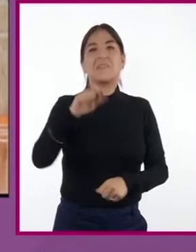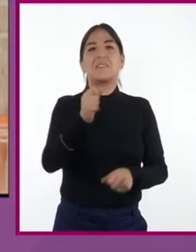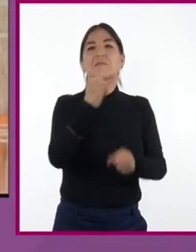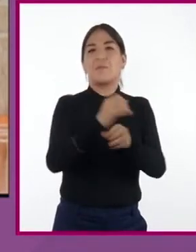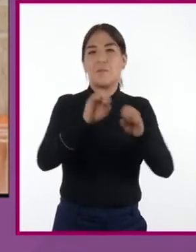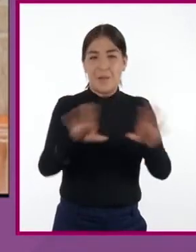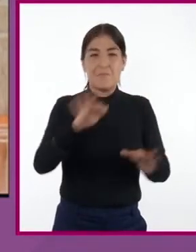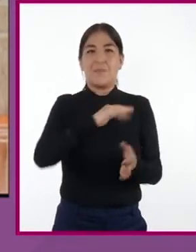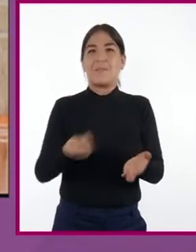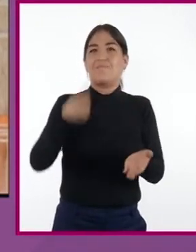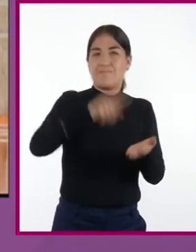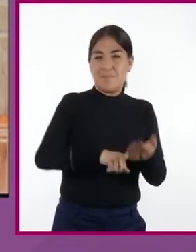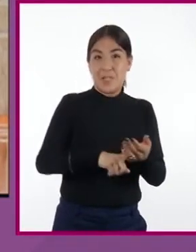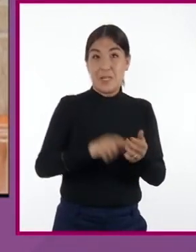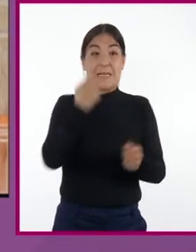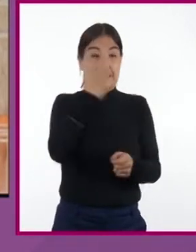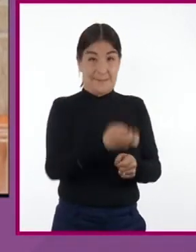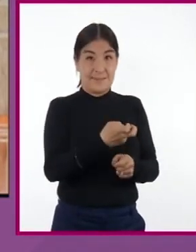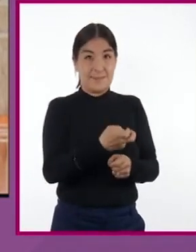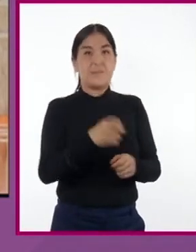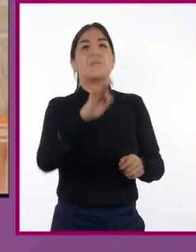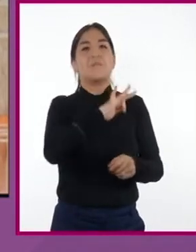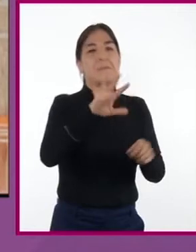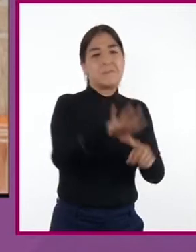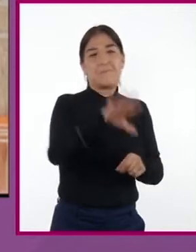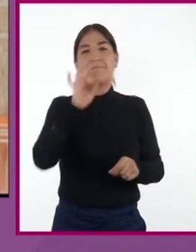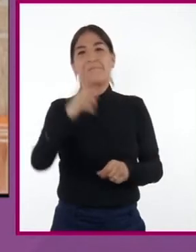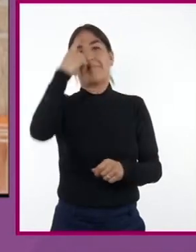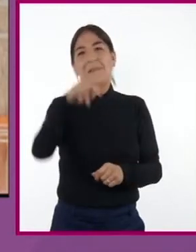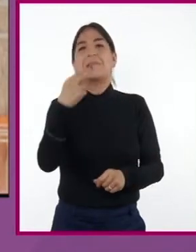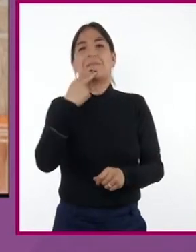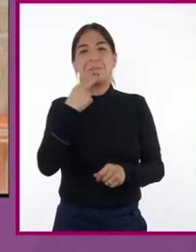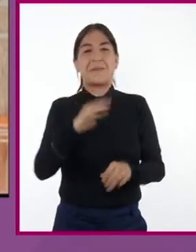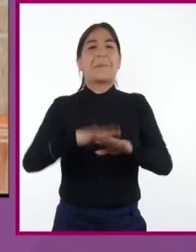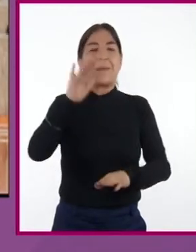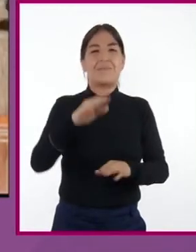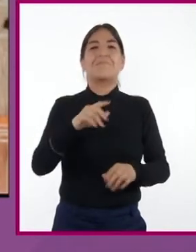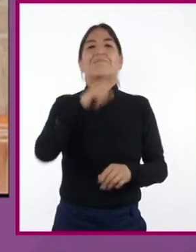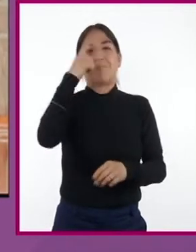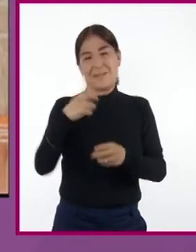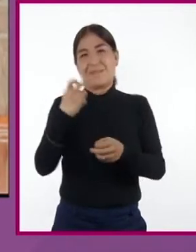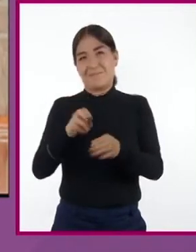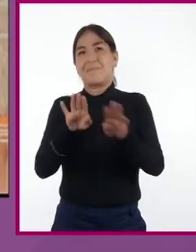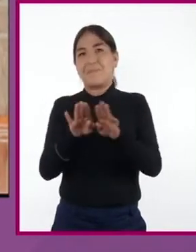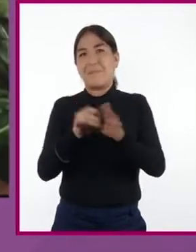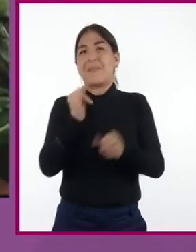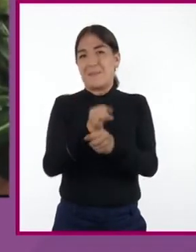debemos ingresar y con base en ello, elegir el recurso gráfico más apropiado para su manejo.